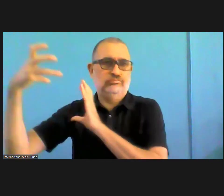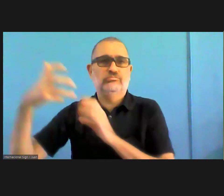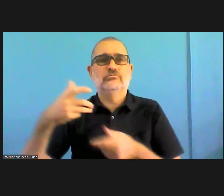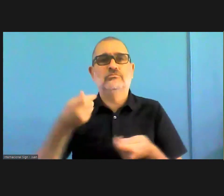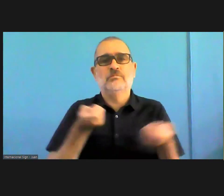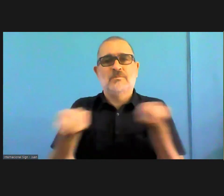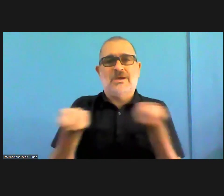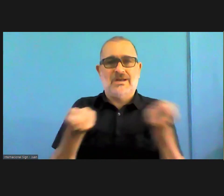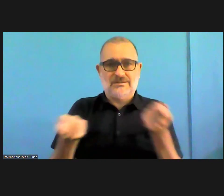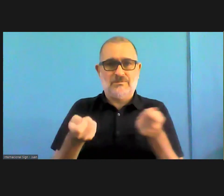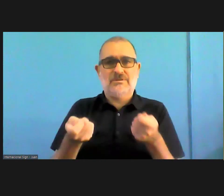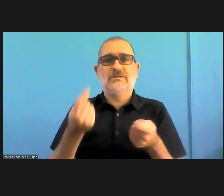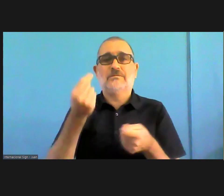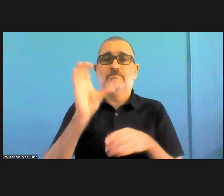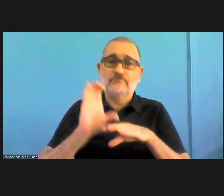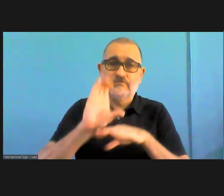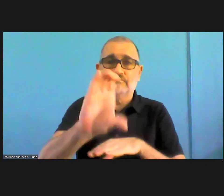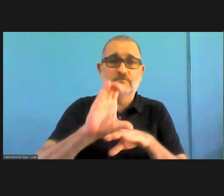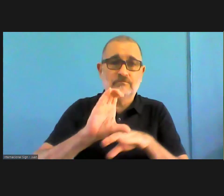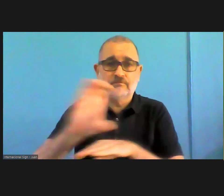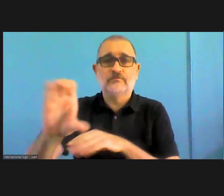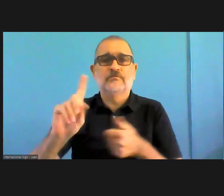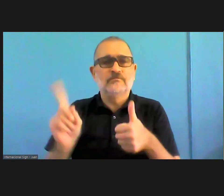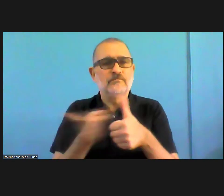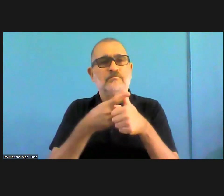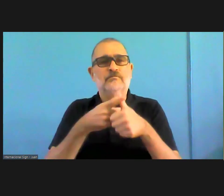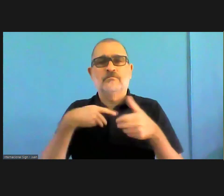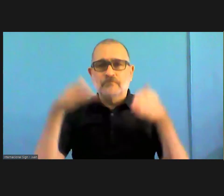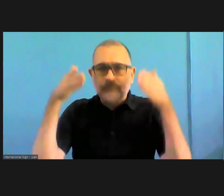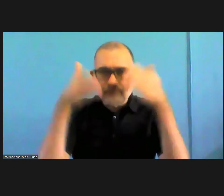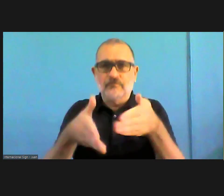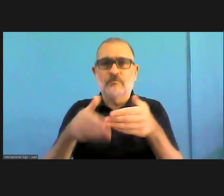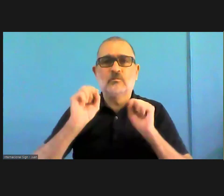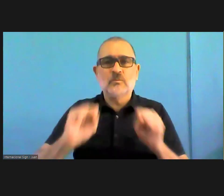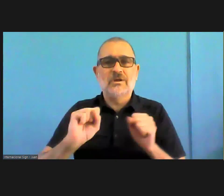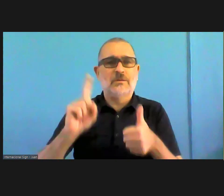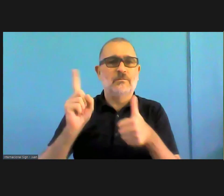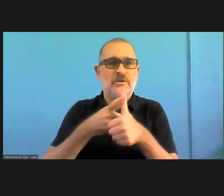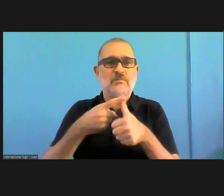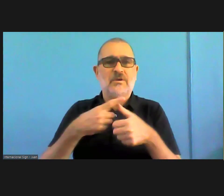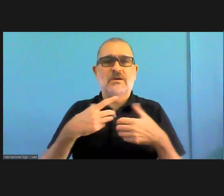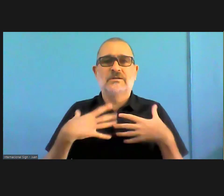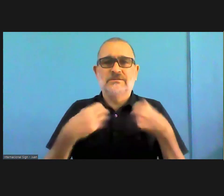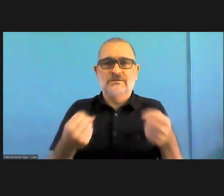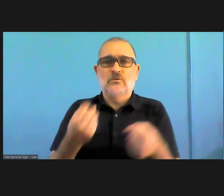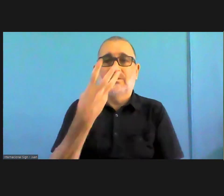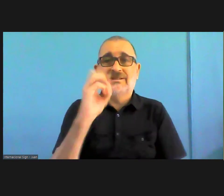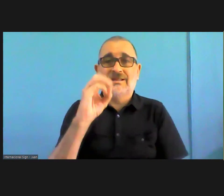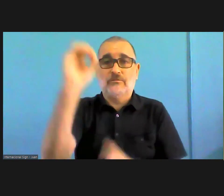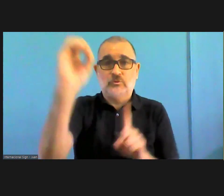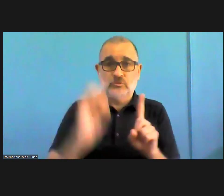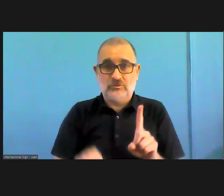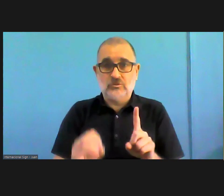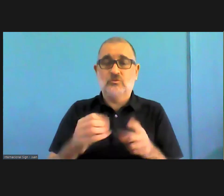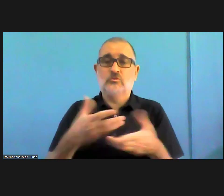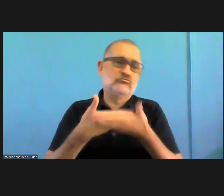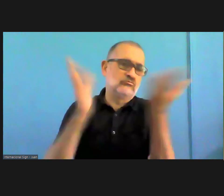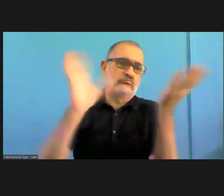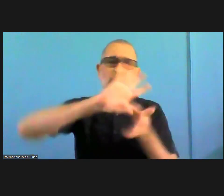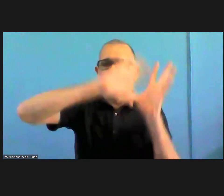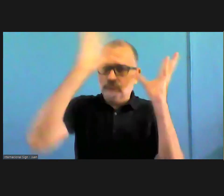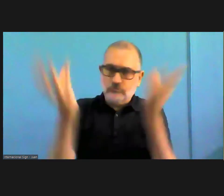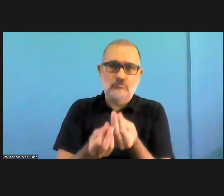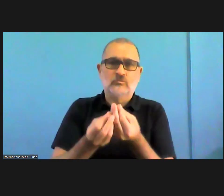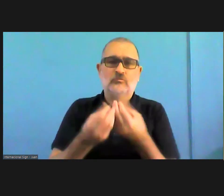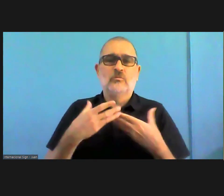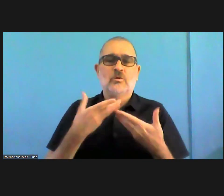atención primario, donde asignamos este 30% del gasto total al primer nivel, y debemos seguir trabajando con los países para examinar dentro